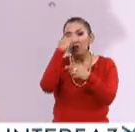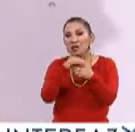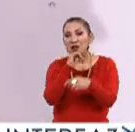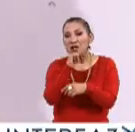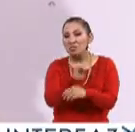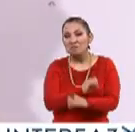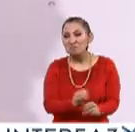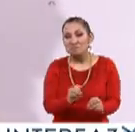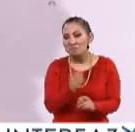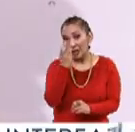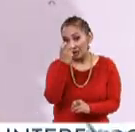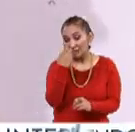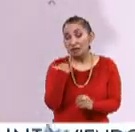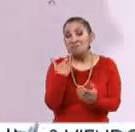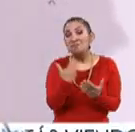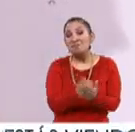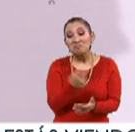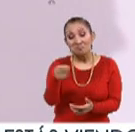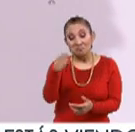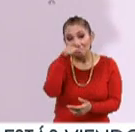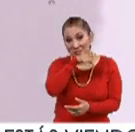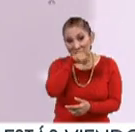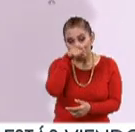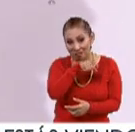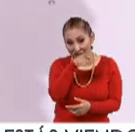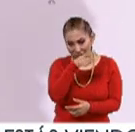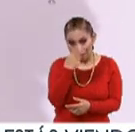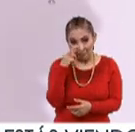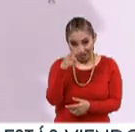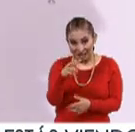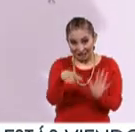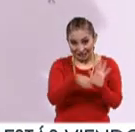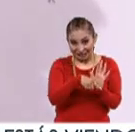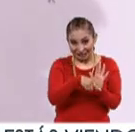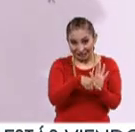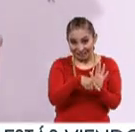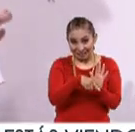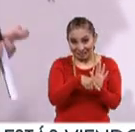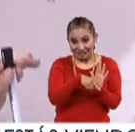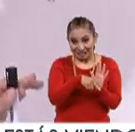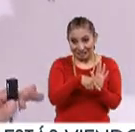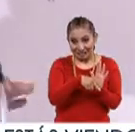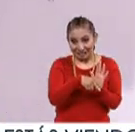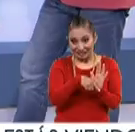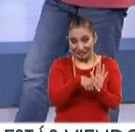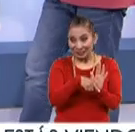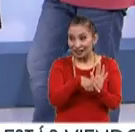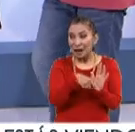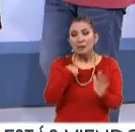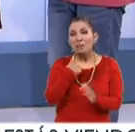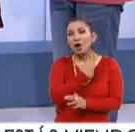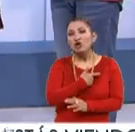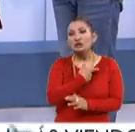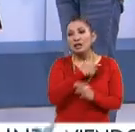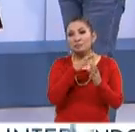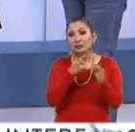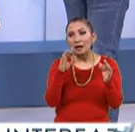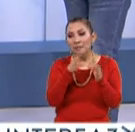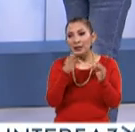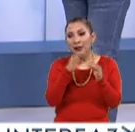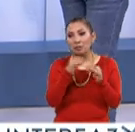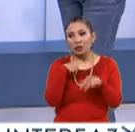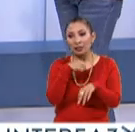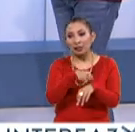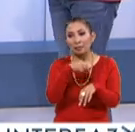memorizarlo. Esa es una de las grandes ventajas, ¿no? ¿Quieren ver la resta? ¿O me gustaría que nos platicara,